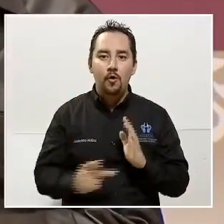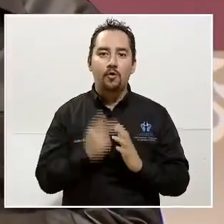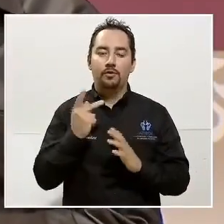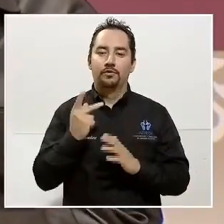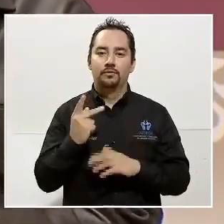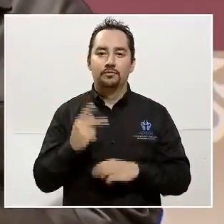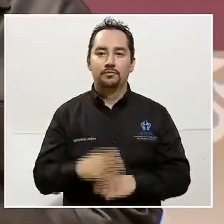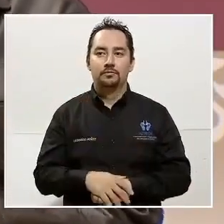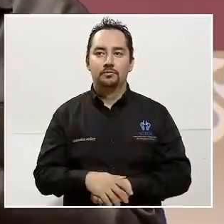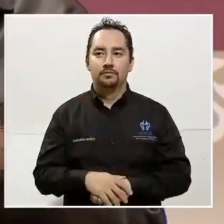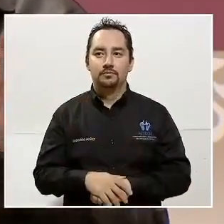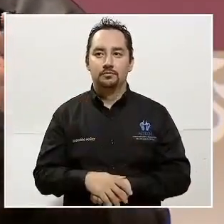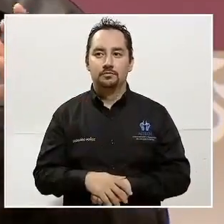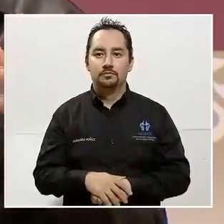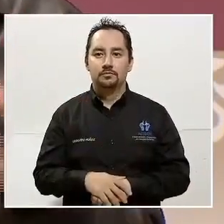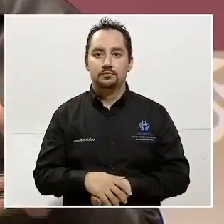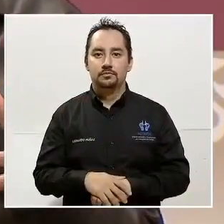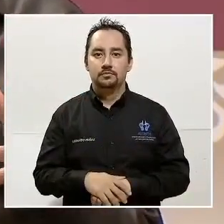centro